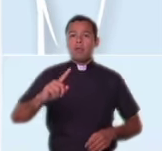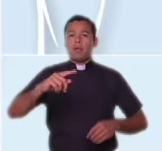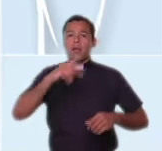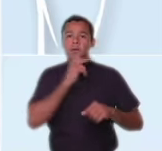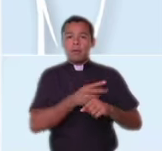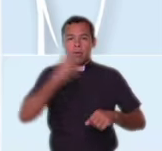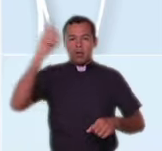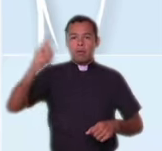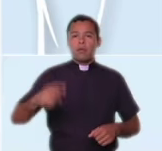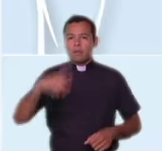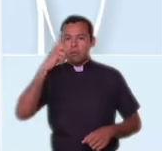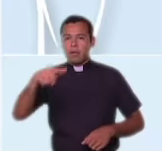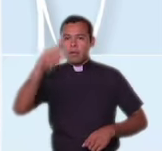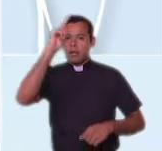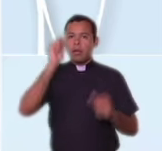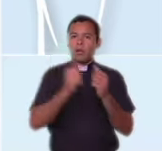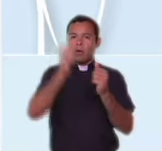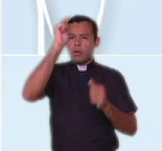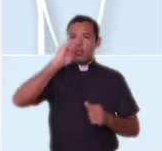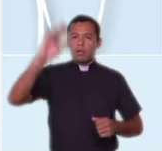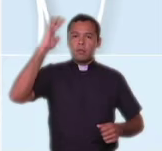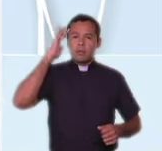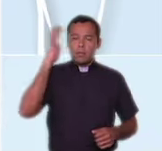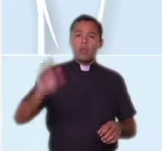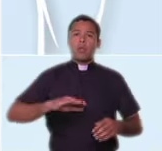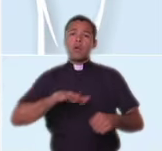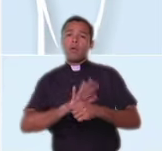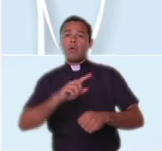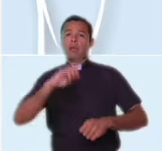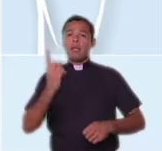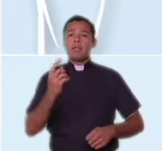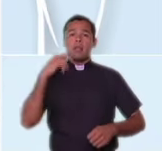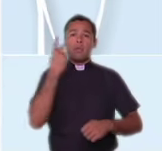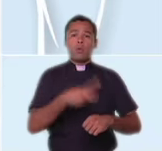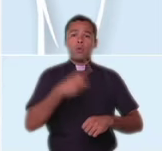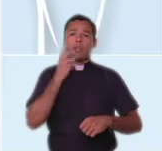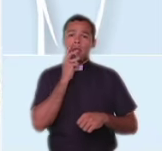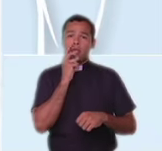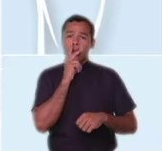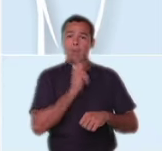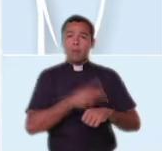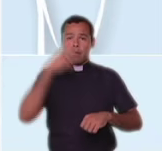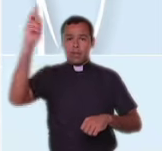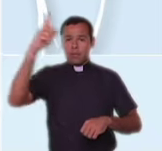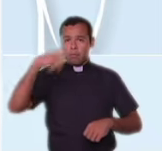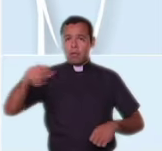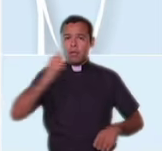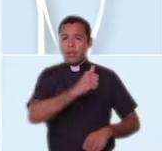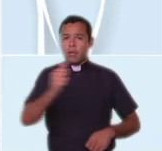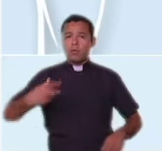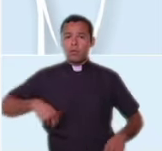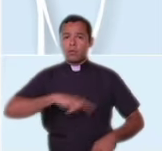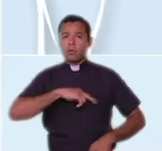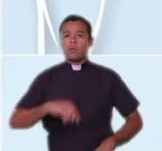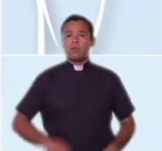aclare con su luz, con su Espíritu Santo, cuál es su voluntad en cada una de nuestras vidas.